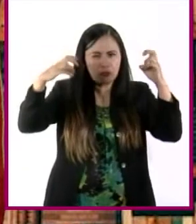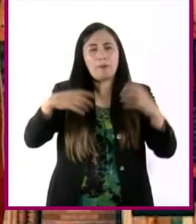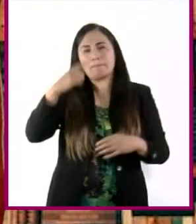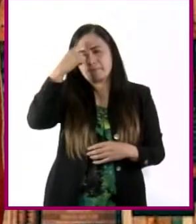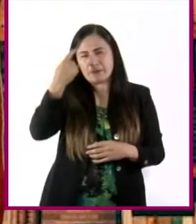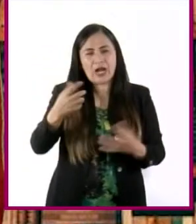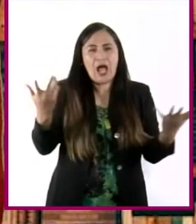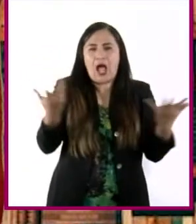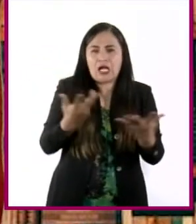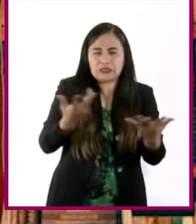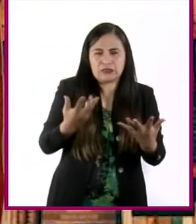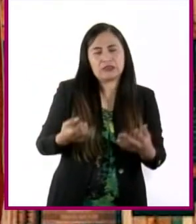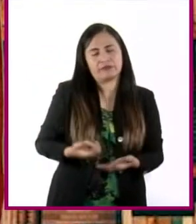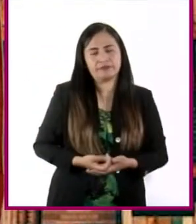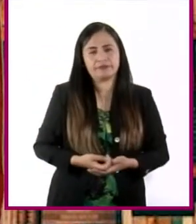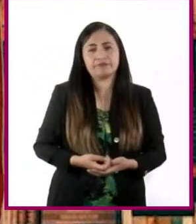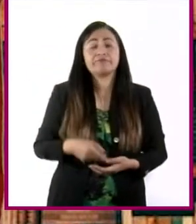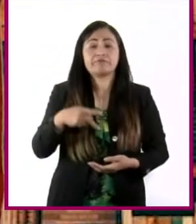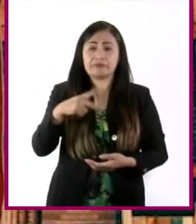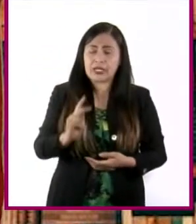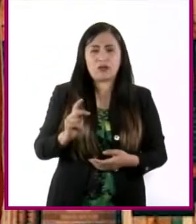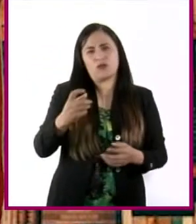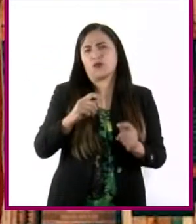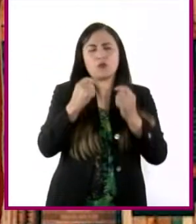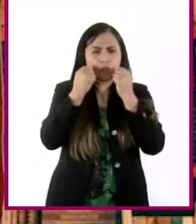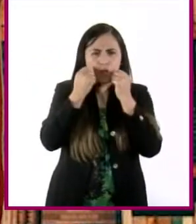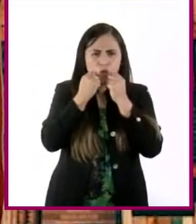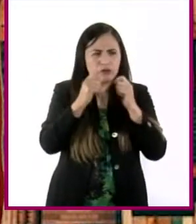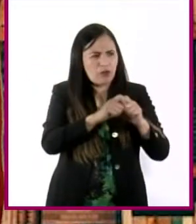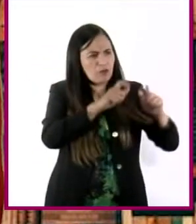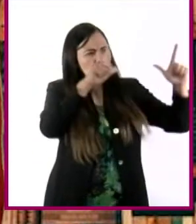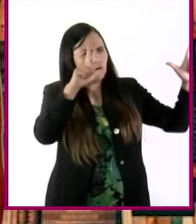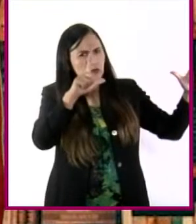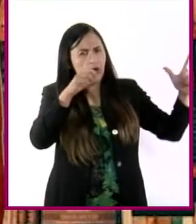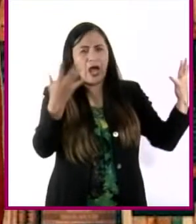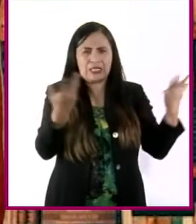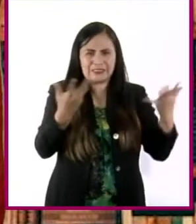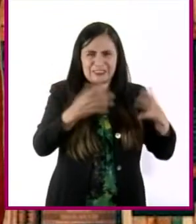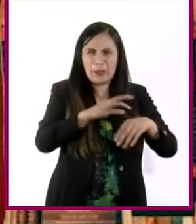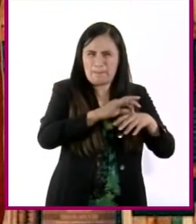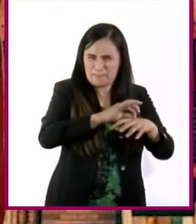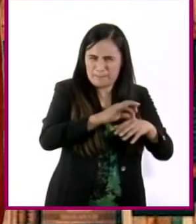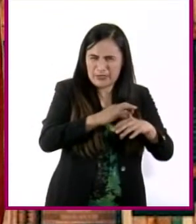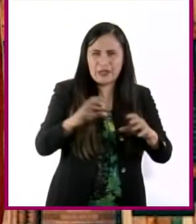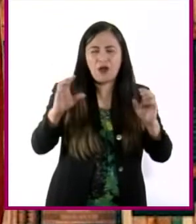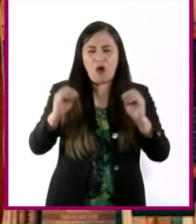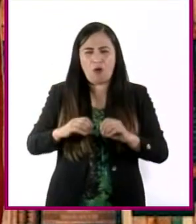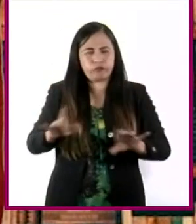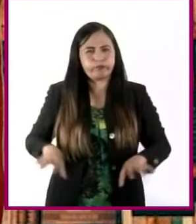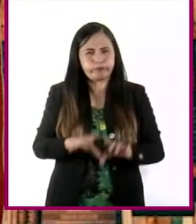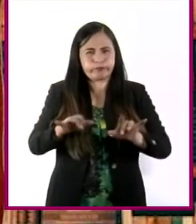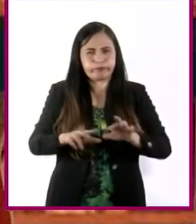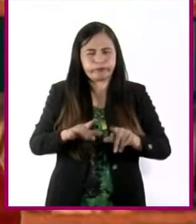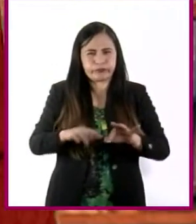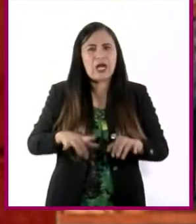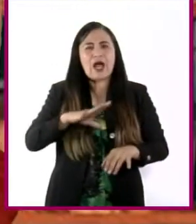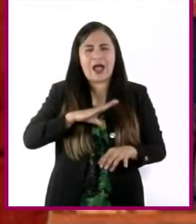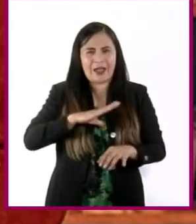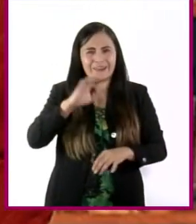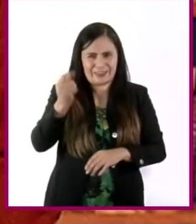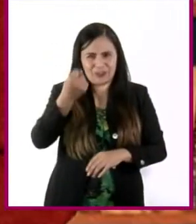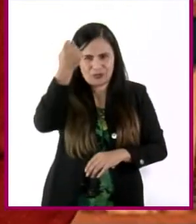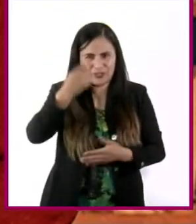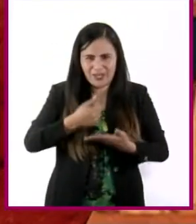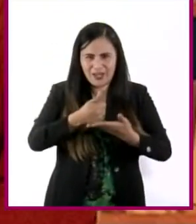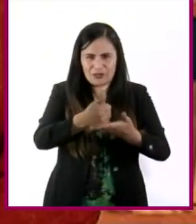es necesario. Pero sean virtuales o físicos, hay una pequeña guía que les servirá para utilizarlos de la mejor manera posible. Además